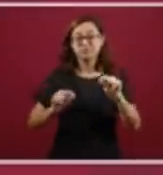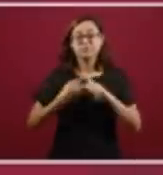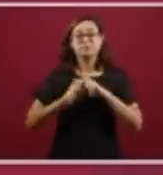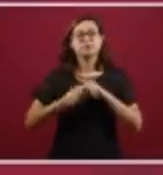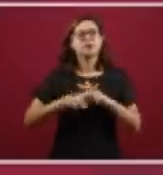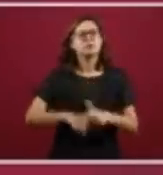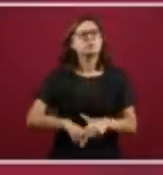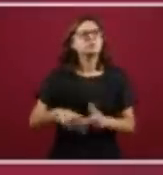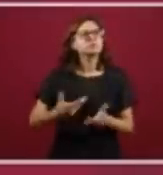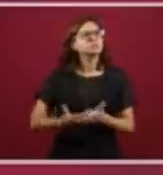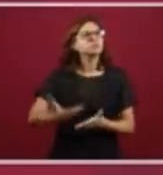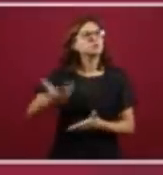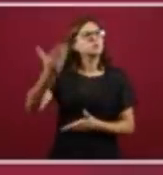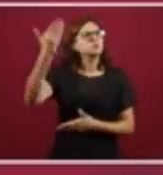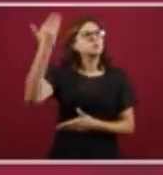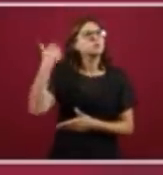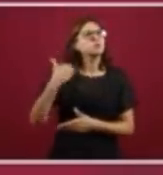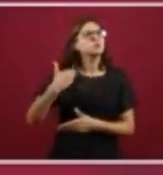como